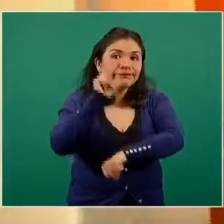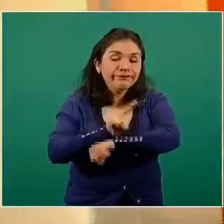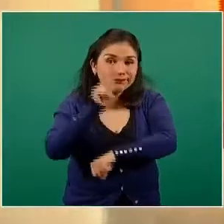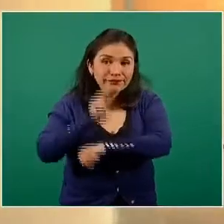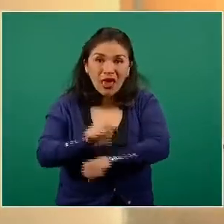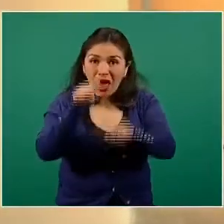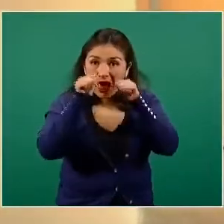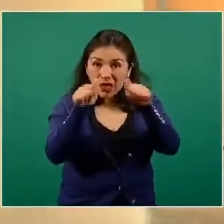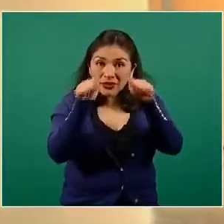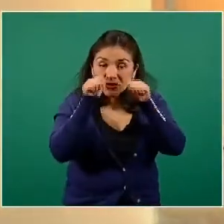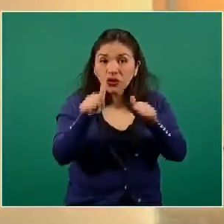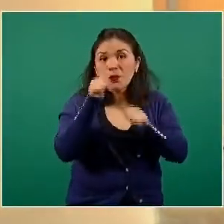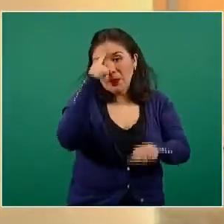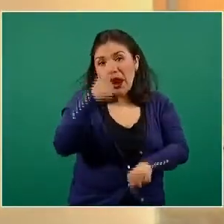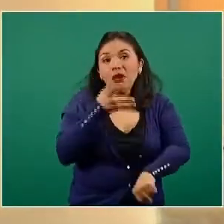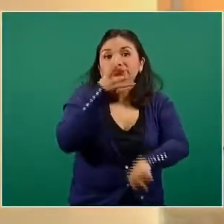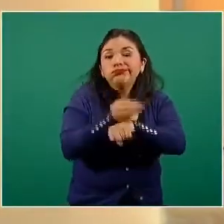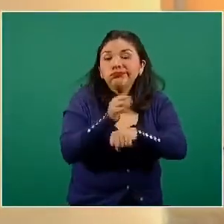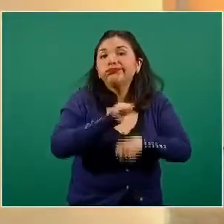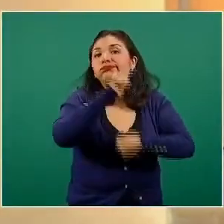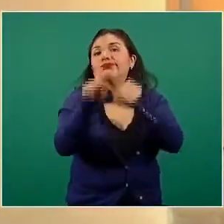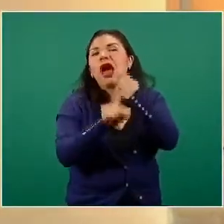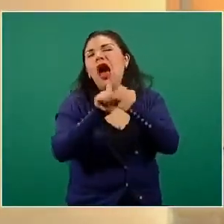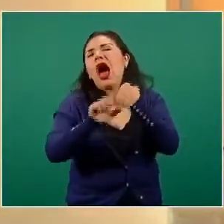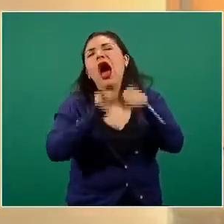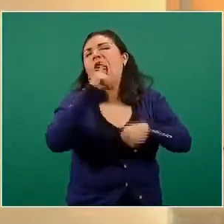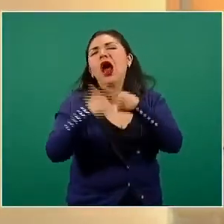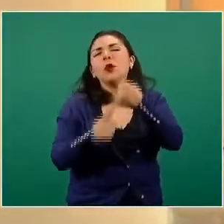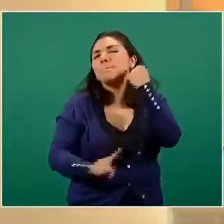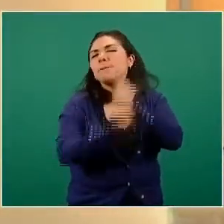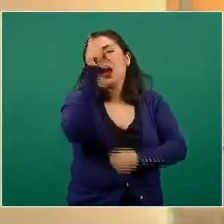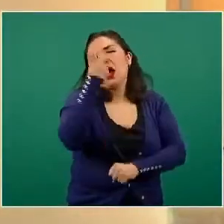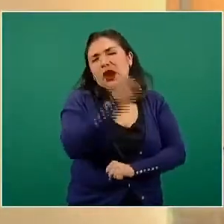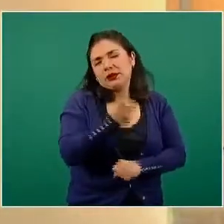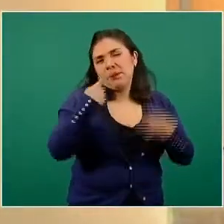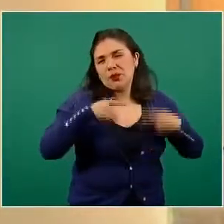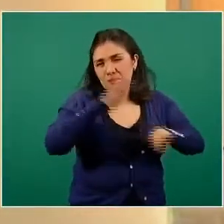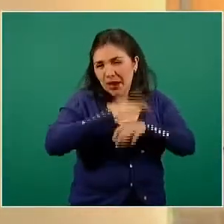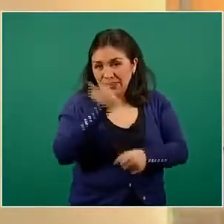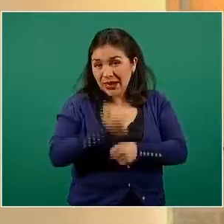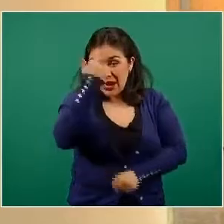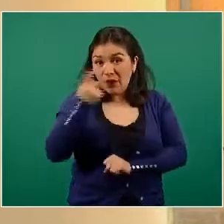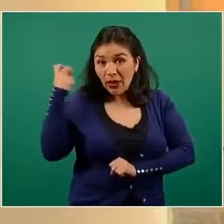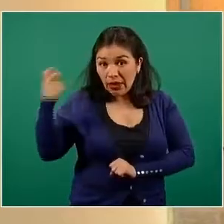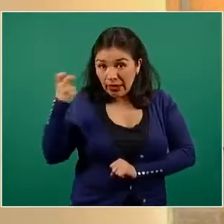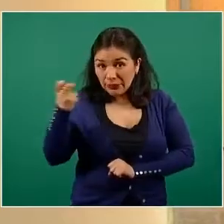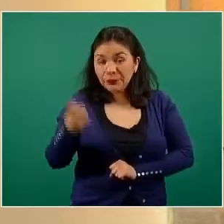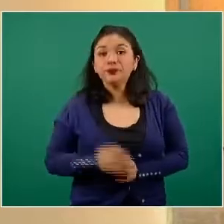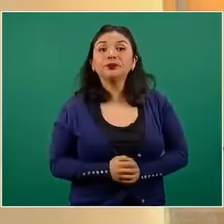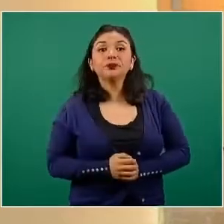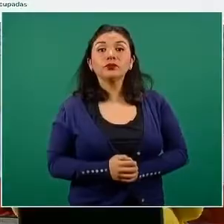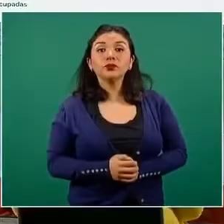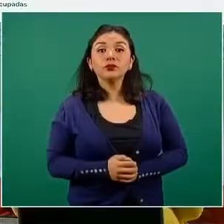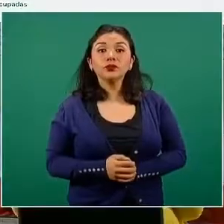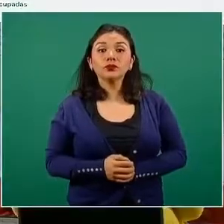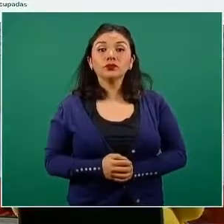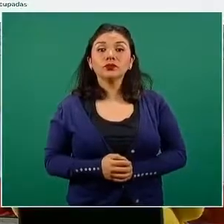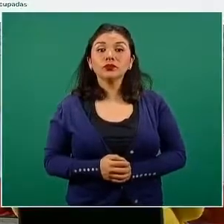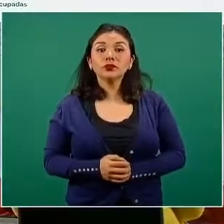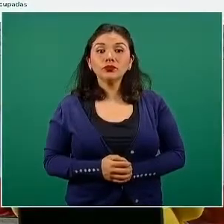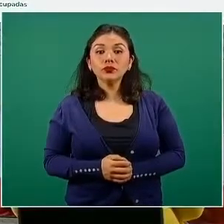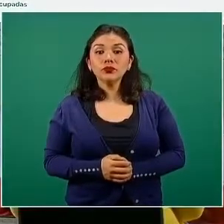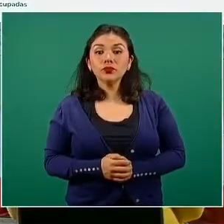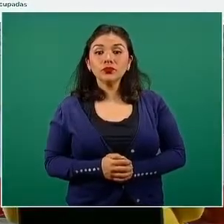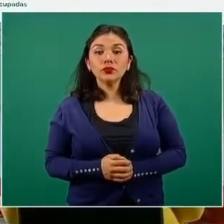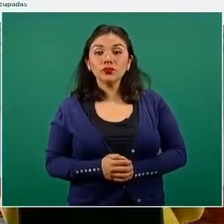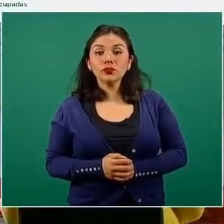y atención y resolución de los casos críticos. En este caso son casos que están intubados, que están requiriendo